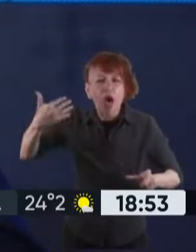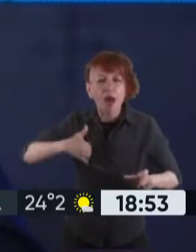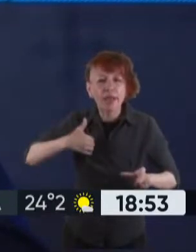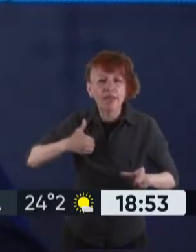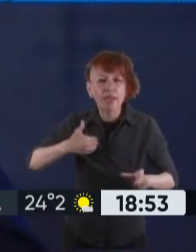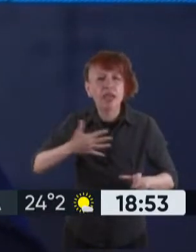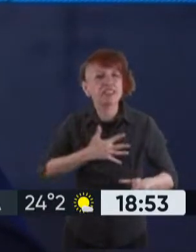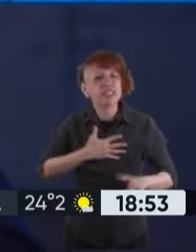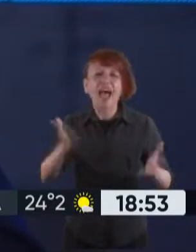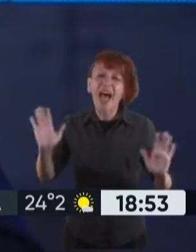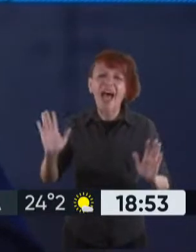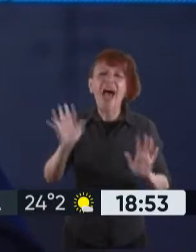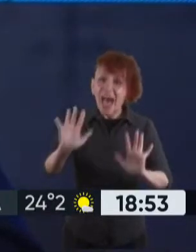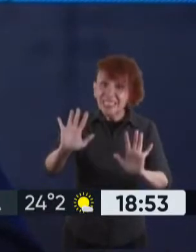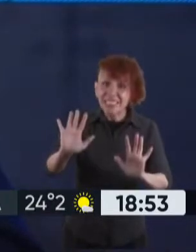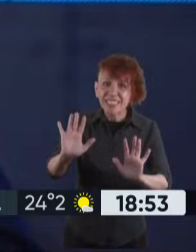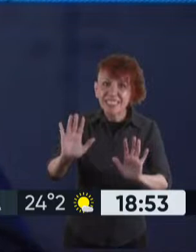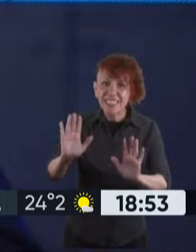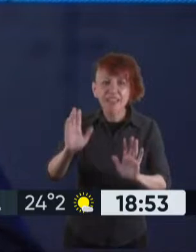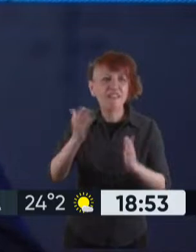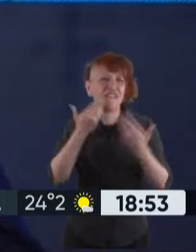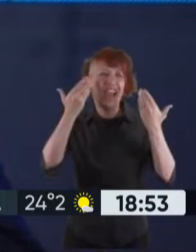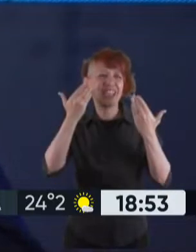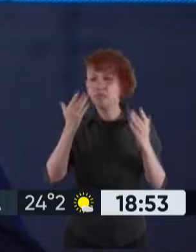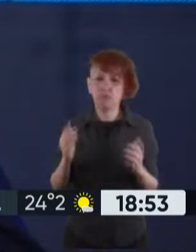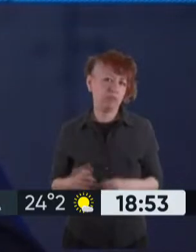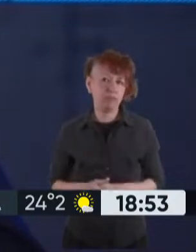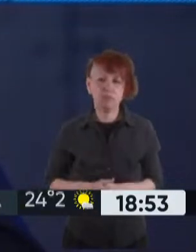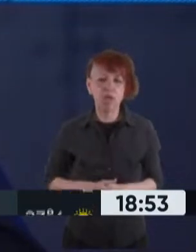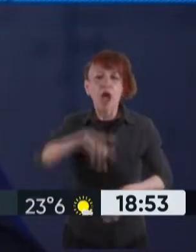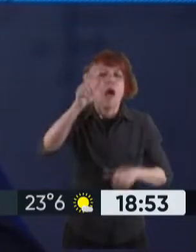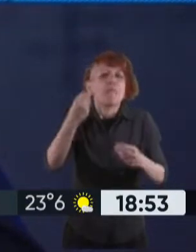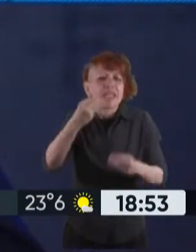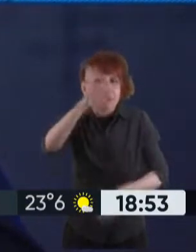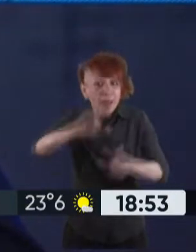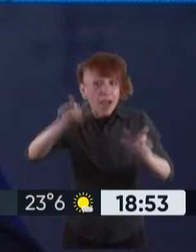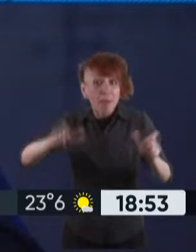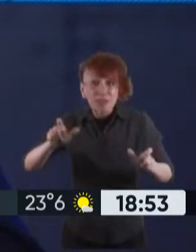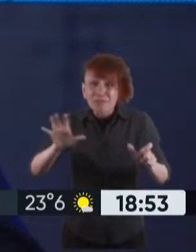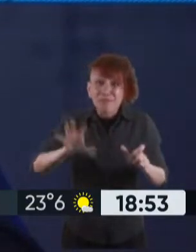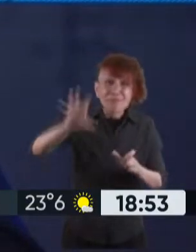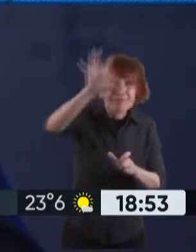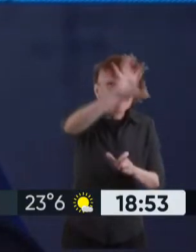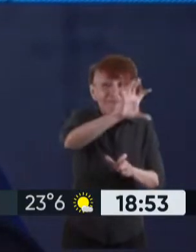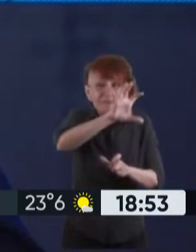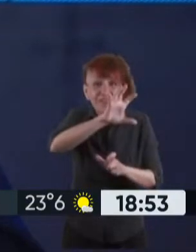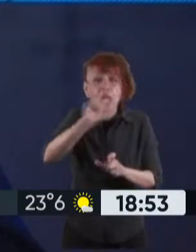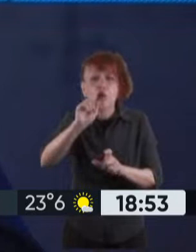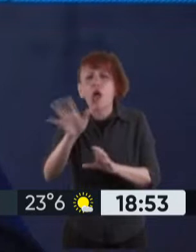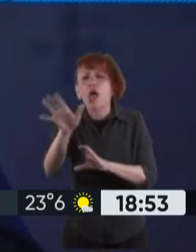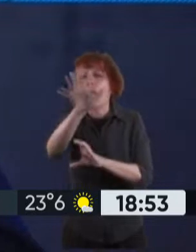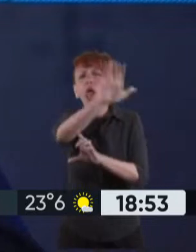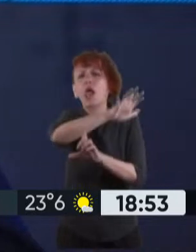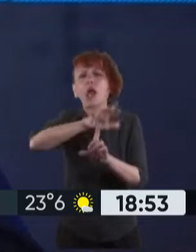feliz viviendo en esa Argentina. Y para que las Argentinas periféricas dejen de ser periféricas y vuelvan a ser